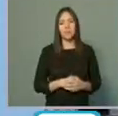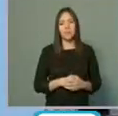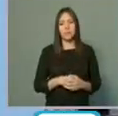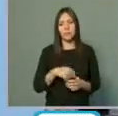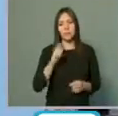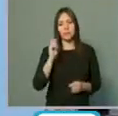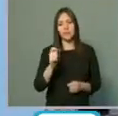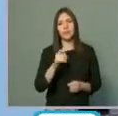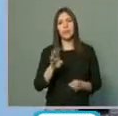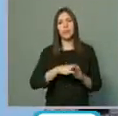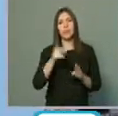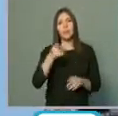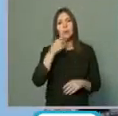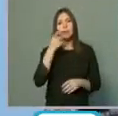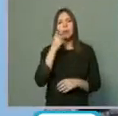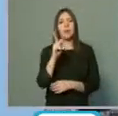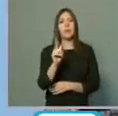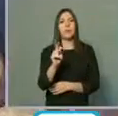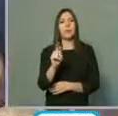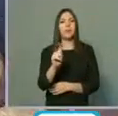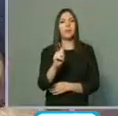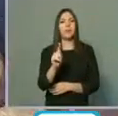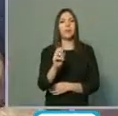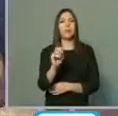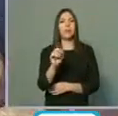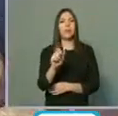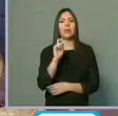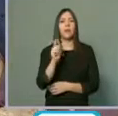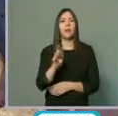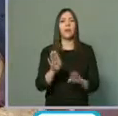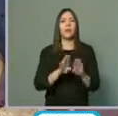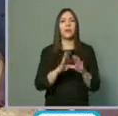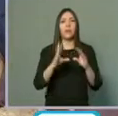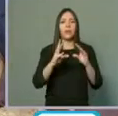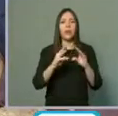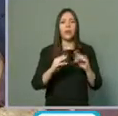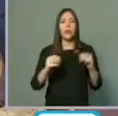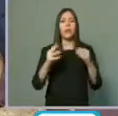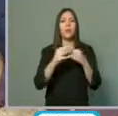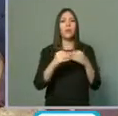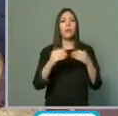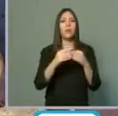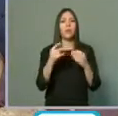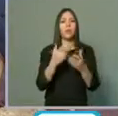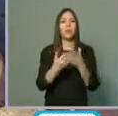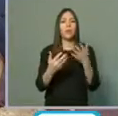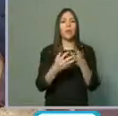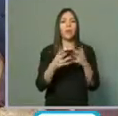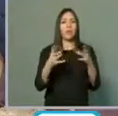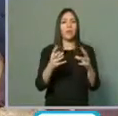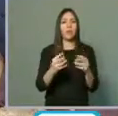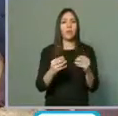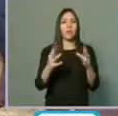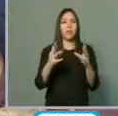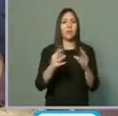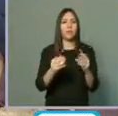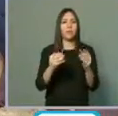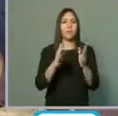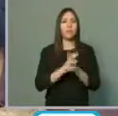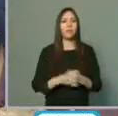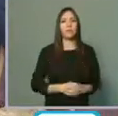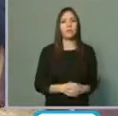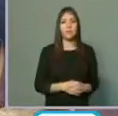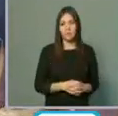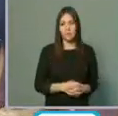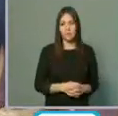¿no? Exacto, del náhuatl papatzoa, que es ablandar la fruta con los dedos. ser así. Ajá, qué bonito,